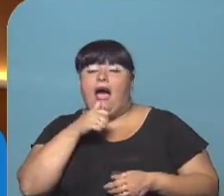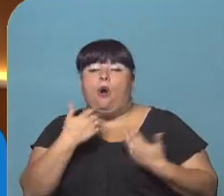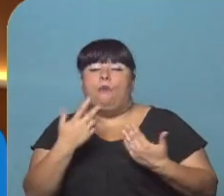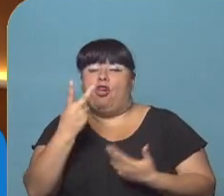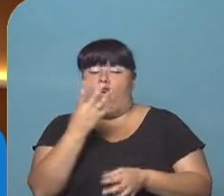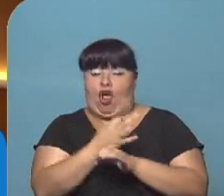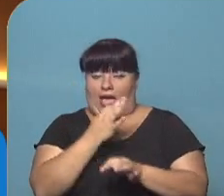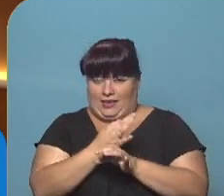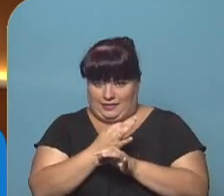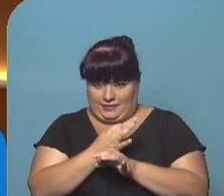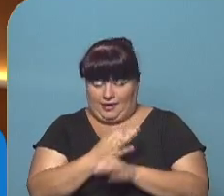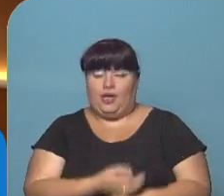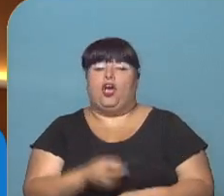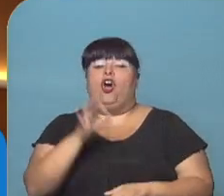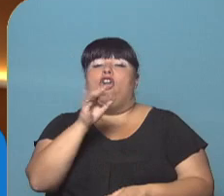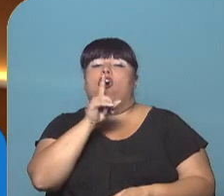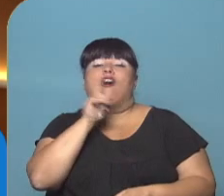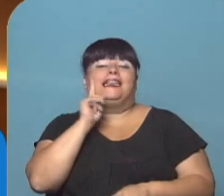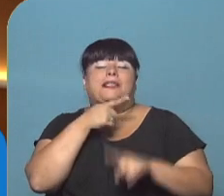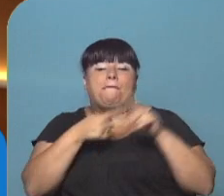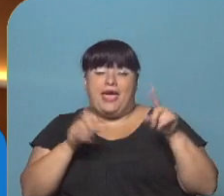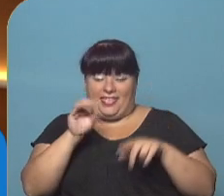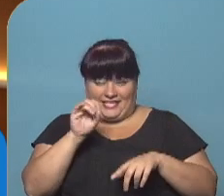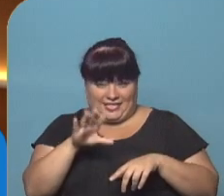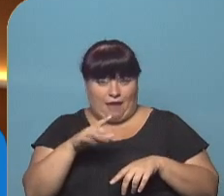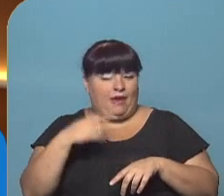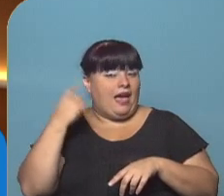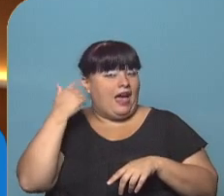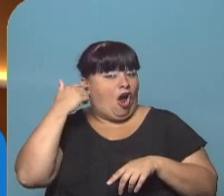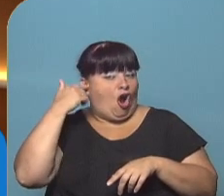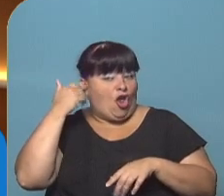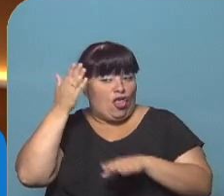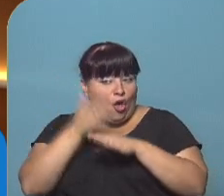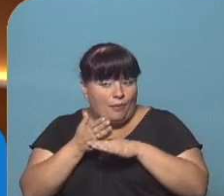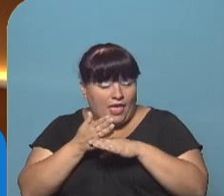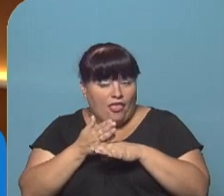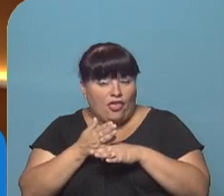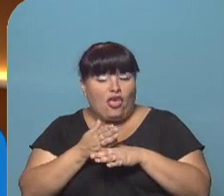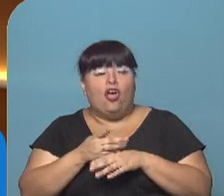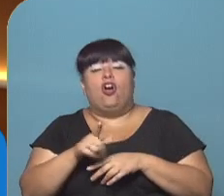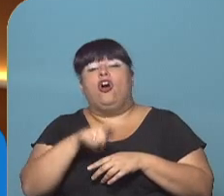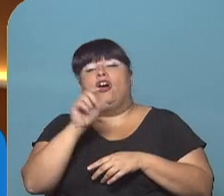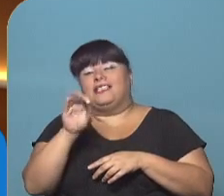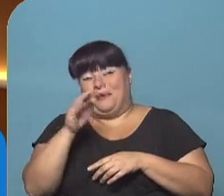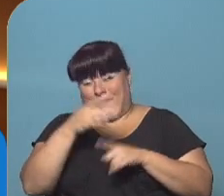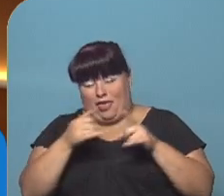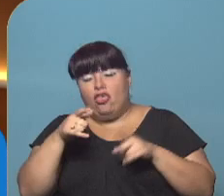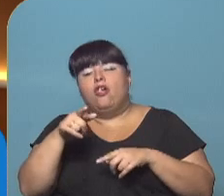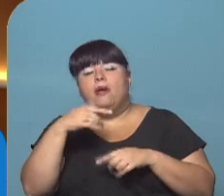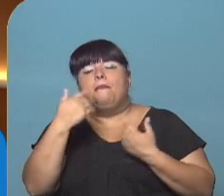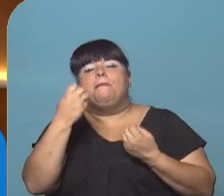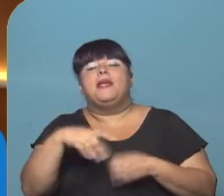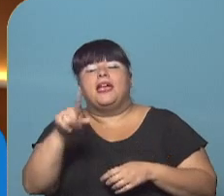ser de dos tipos. La otitis media, que es en la parte del oído medio, y empieza